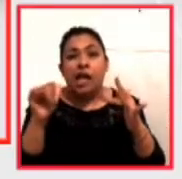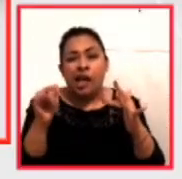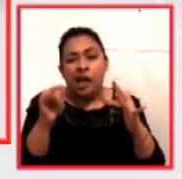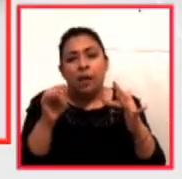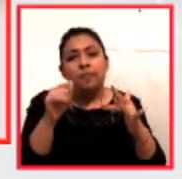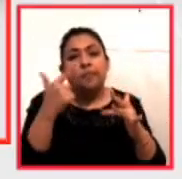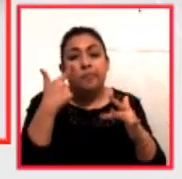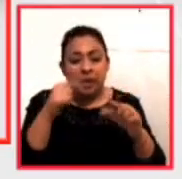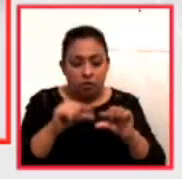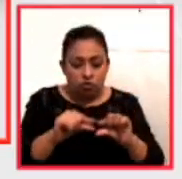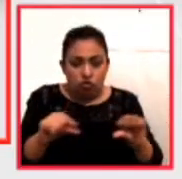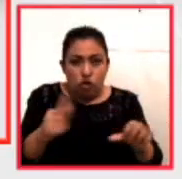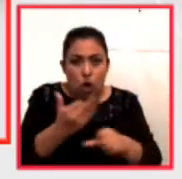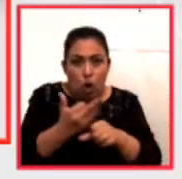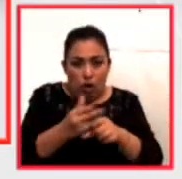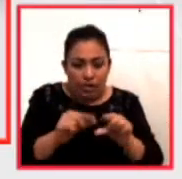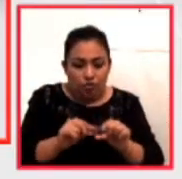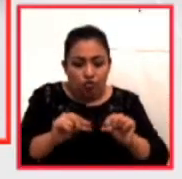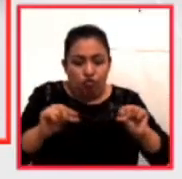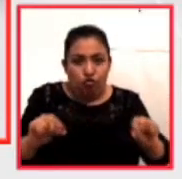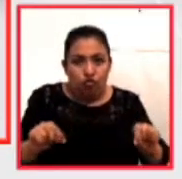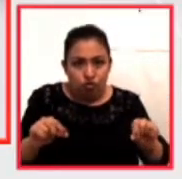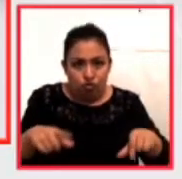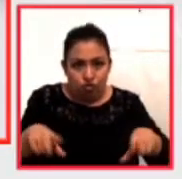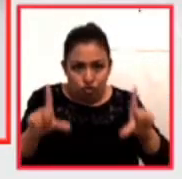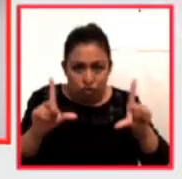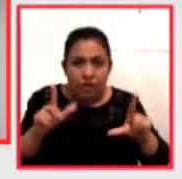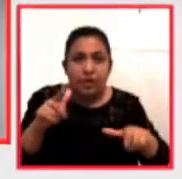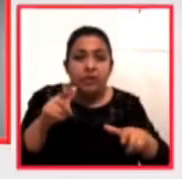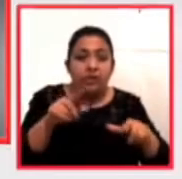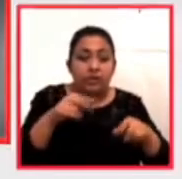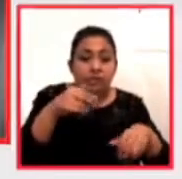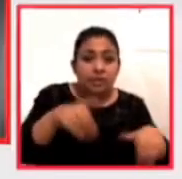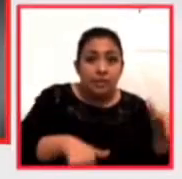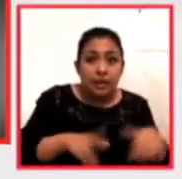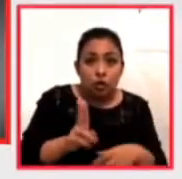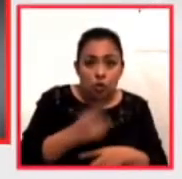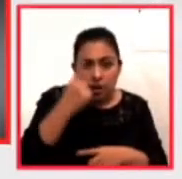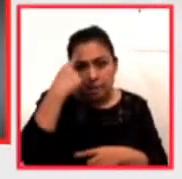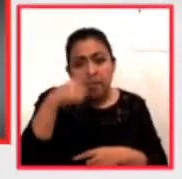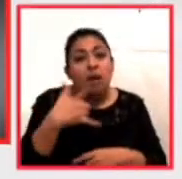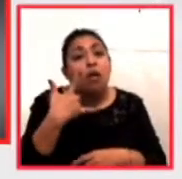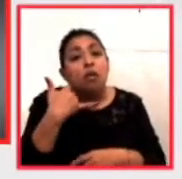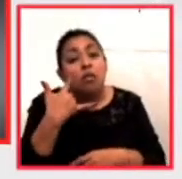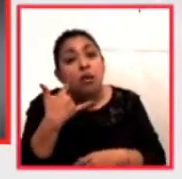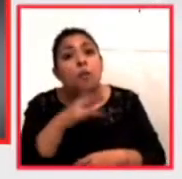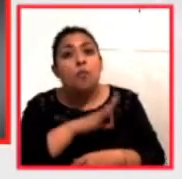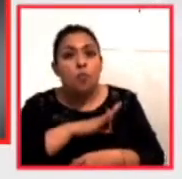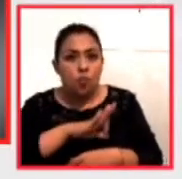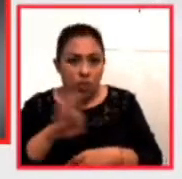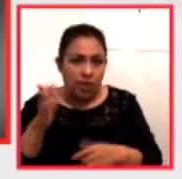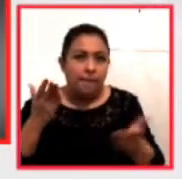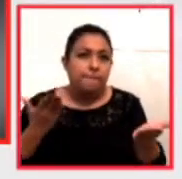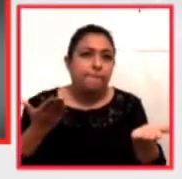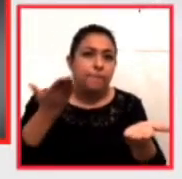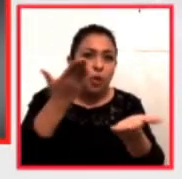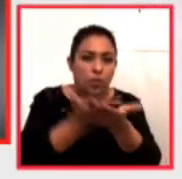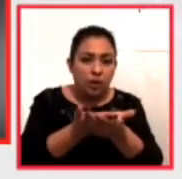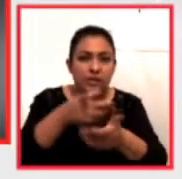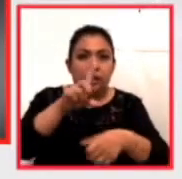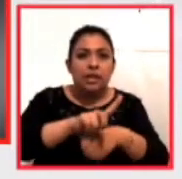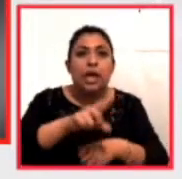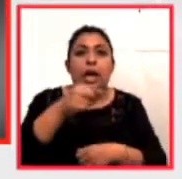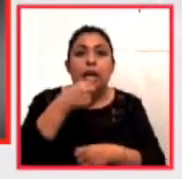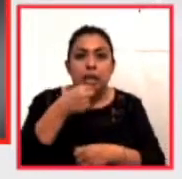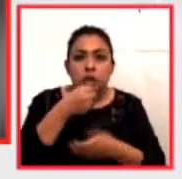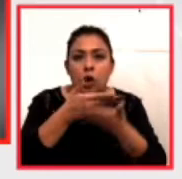aparece justamente en este momento en pantalla, Teatro UNAM, para que puedan disfrutar de esta propuesta en el Día del Niño.